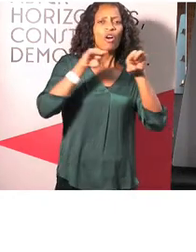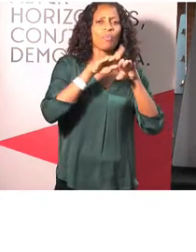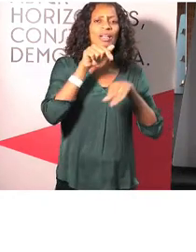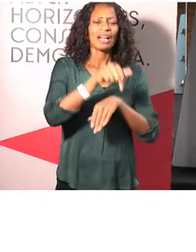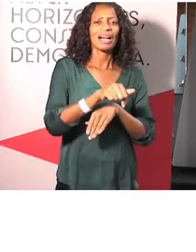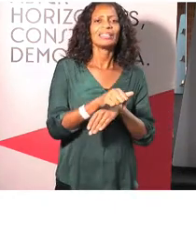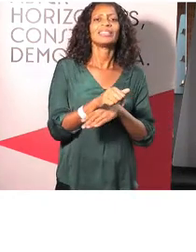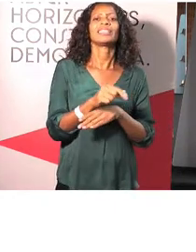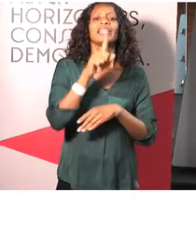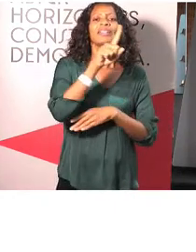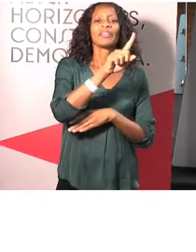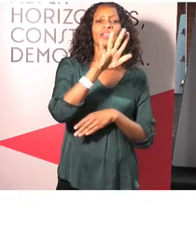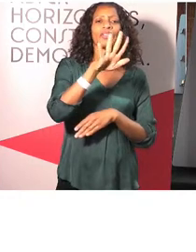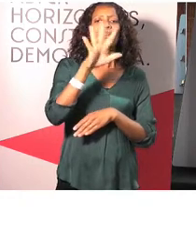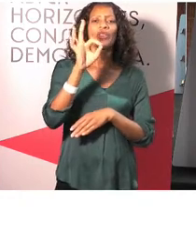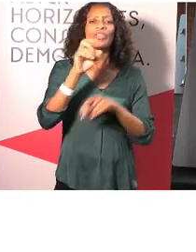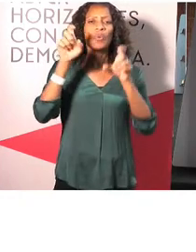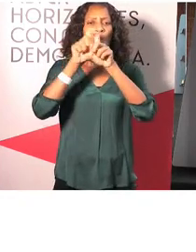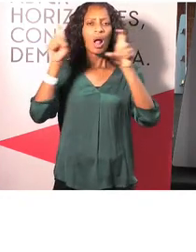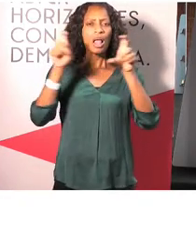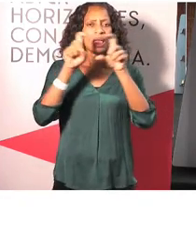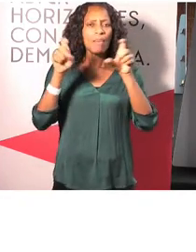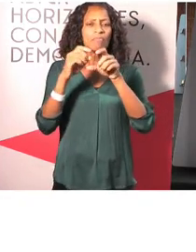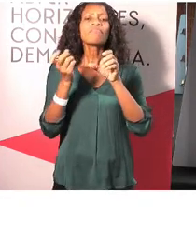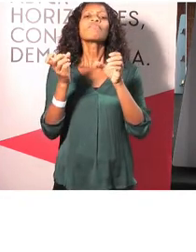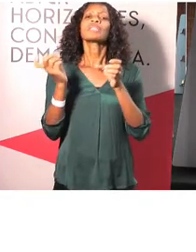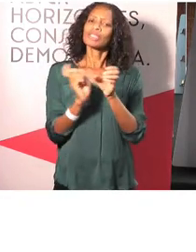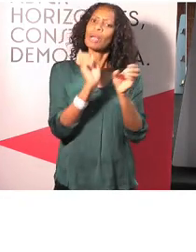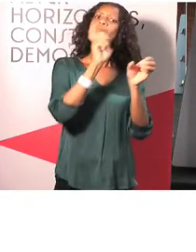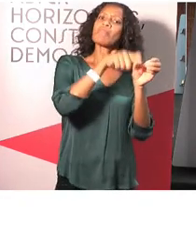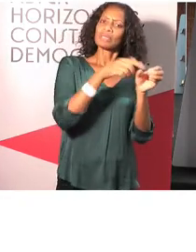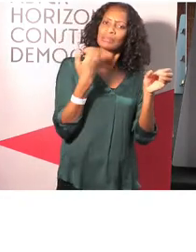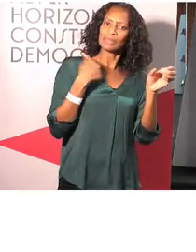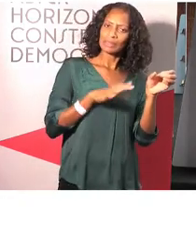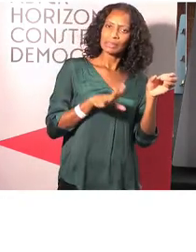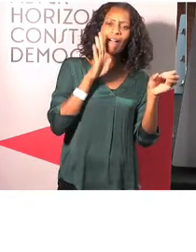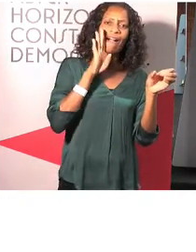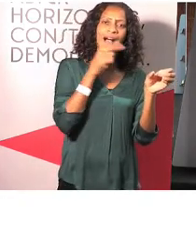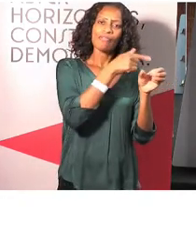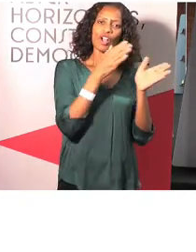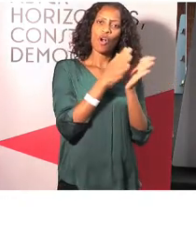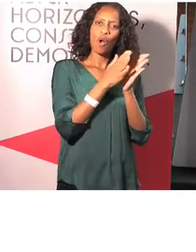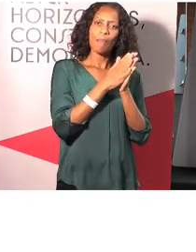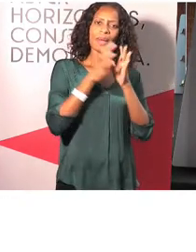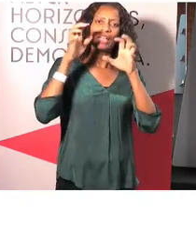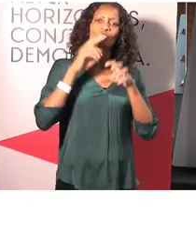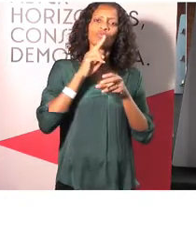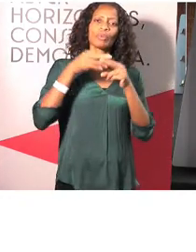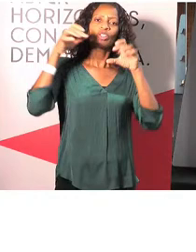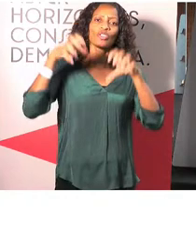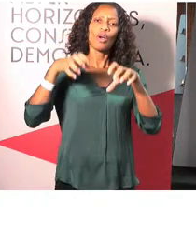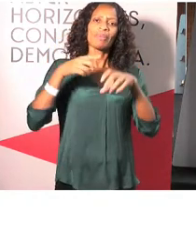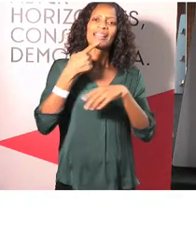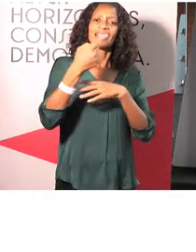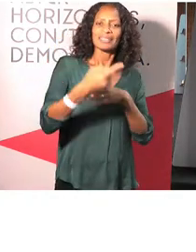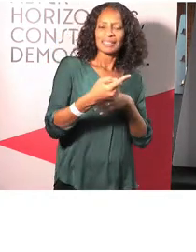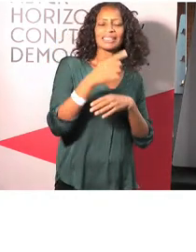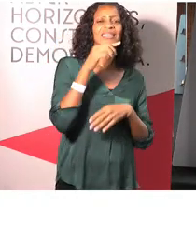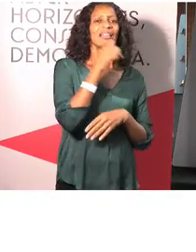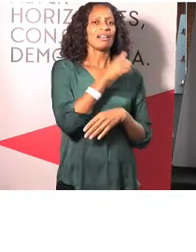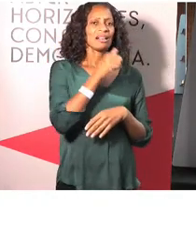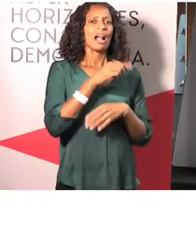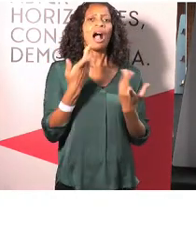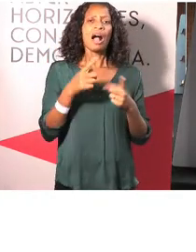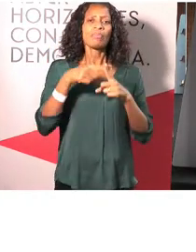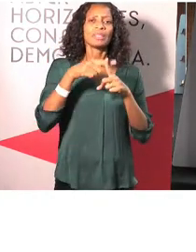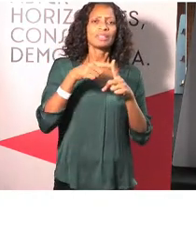150 empresas. Pero también, retomando lo que decía Tormenta, que creo que es muy importante también a nivel de políticas de Estado y a